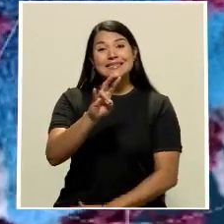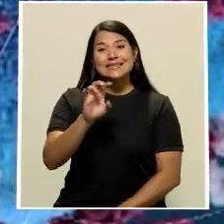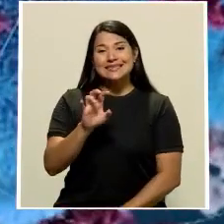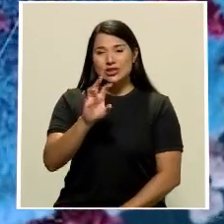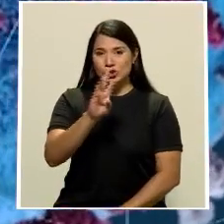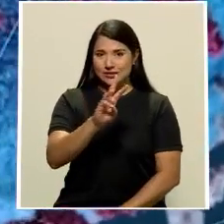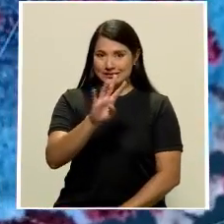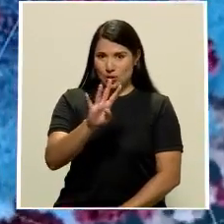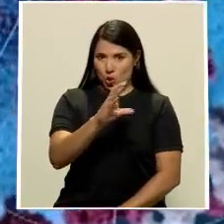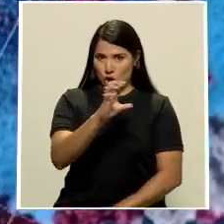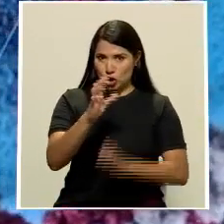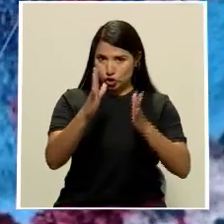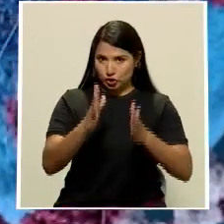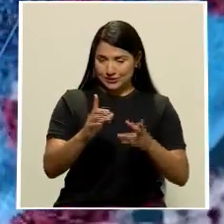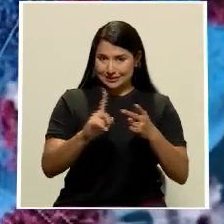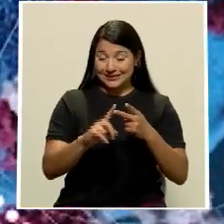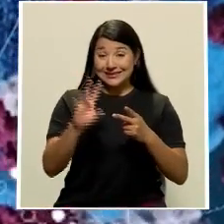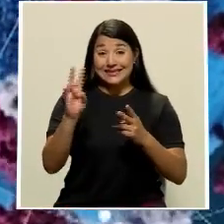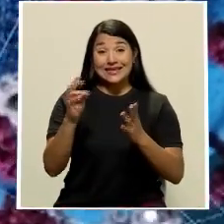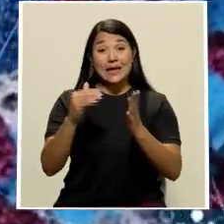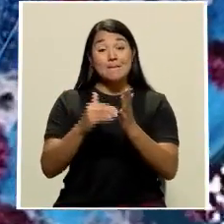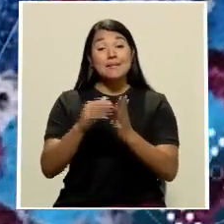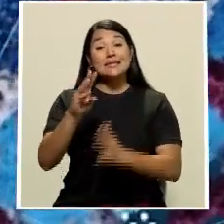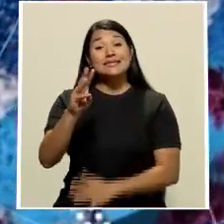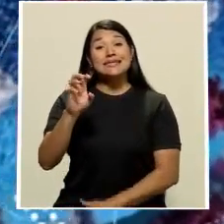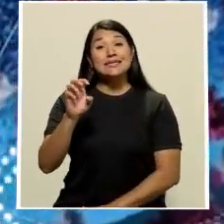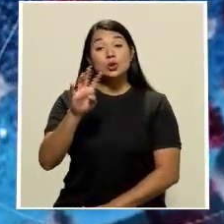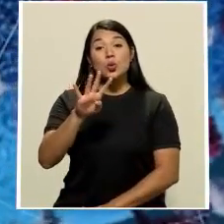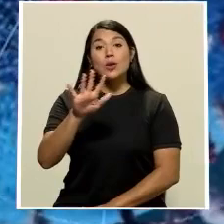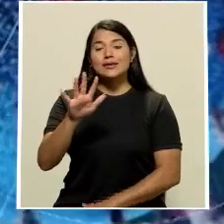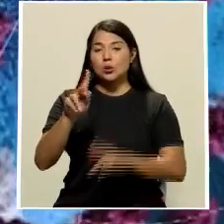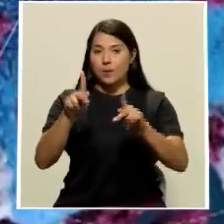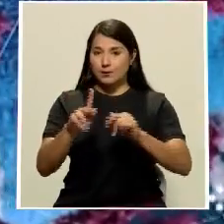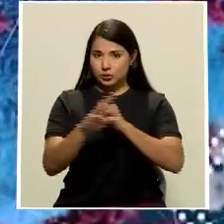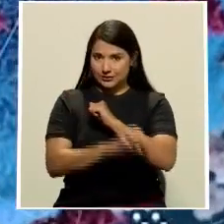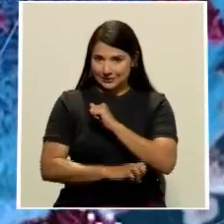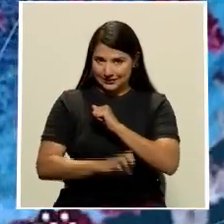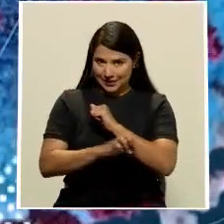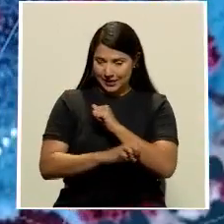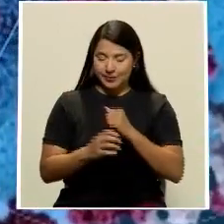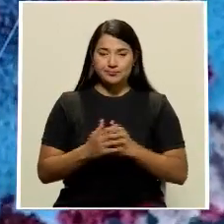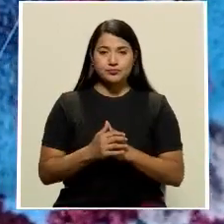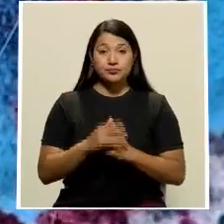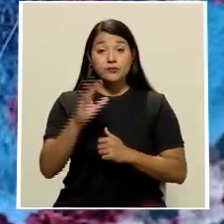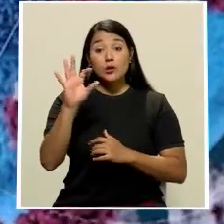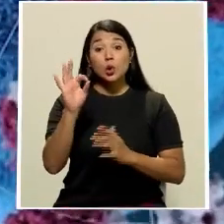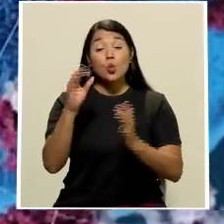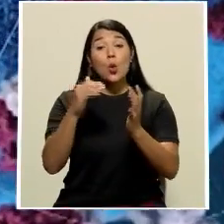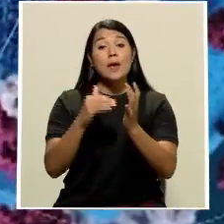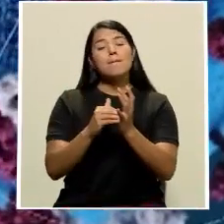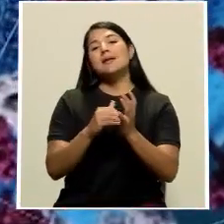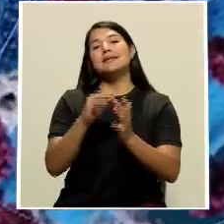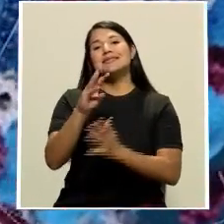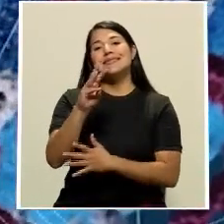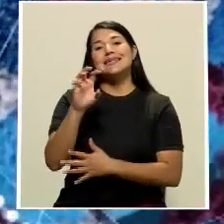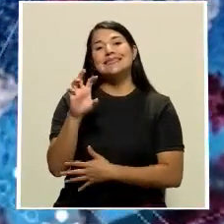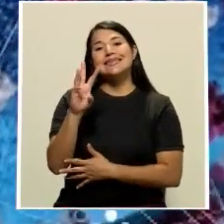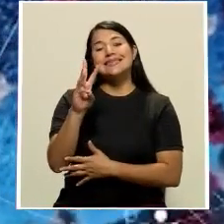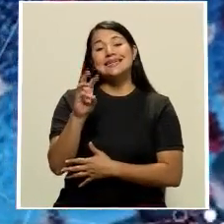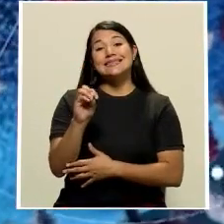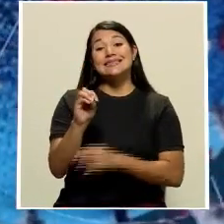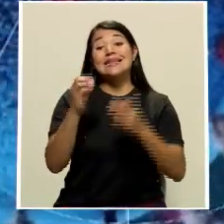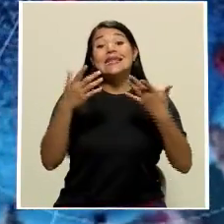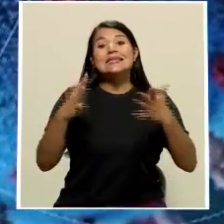22.764 son costarricenses y 7.645 extranjeros. Se registran 9.660 personas